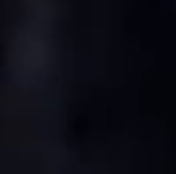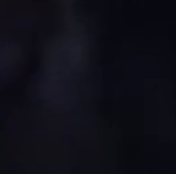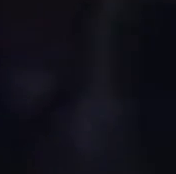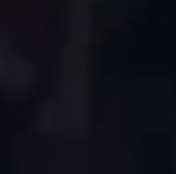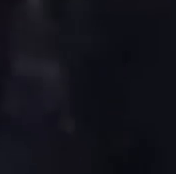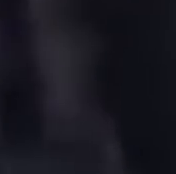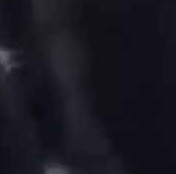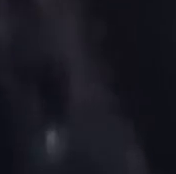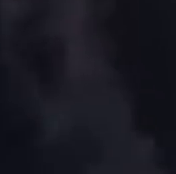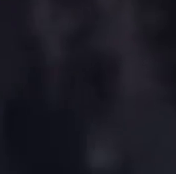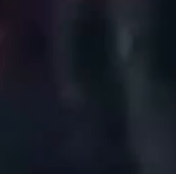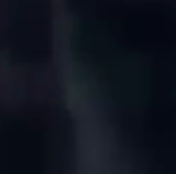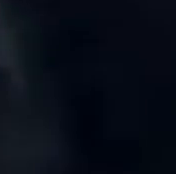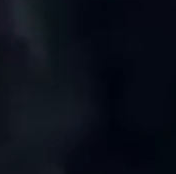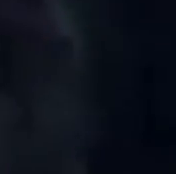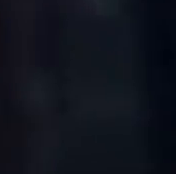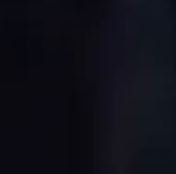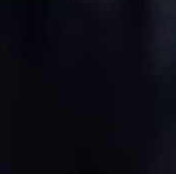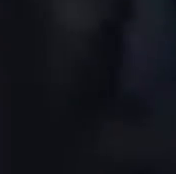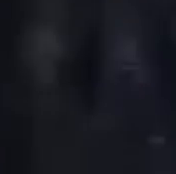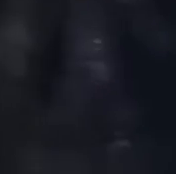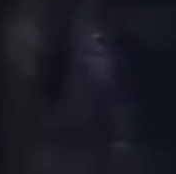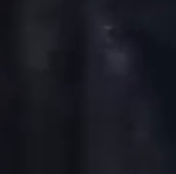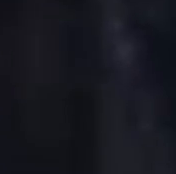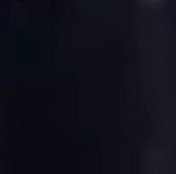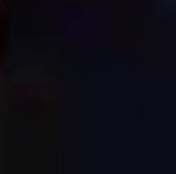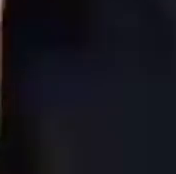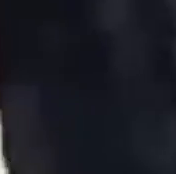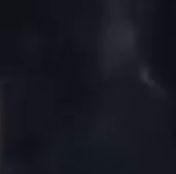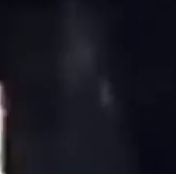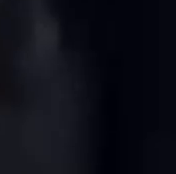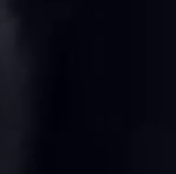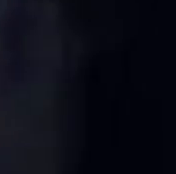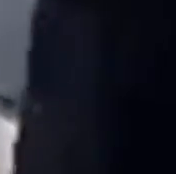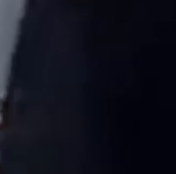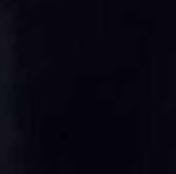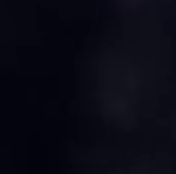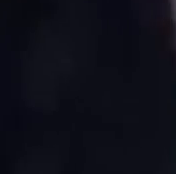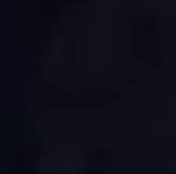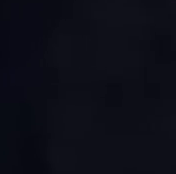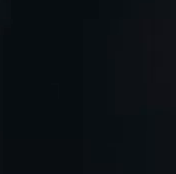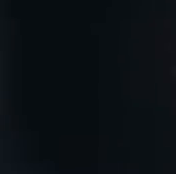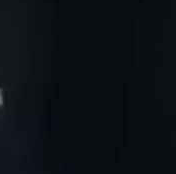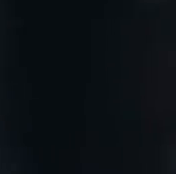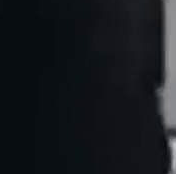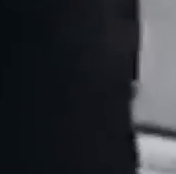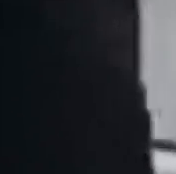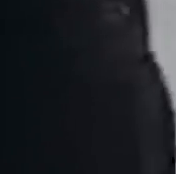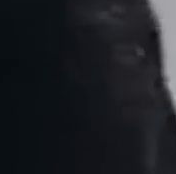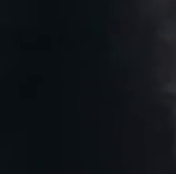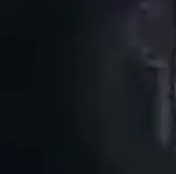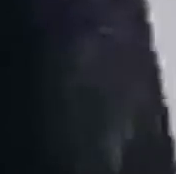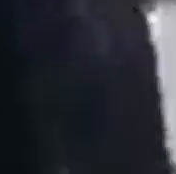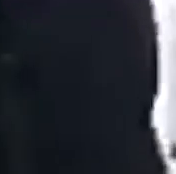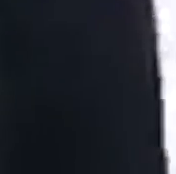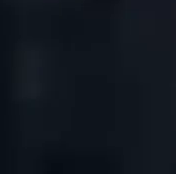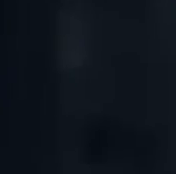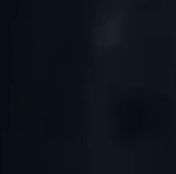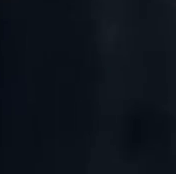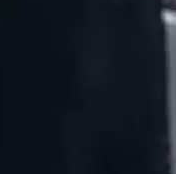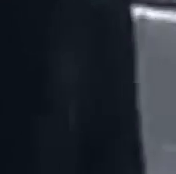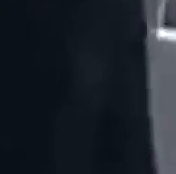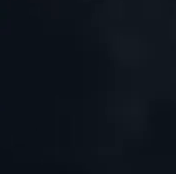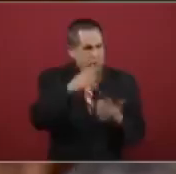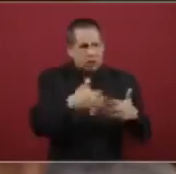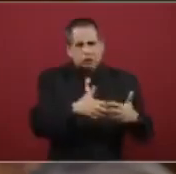de su automóvil cuando fue sorprendida con el disparo de un arma de fuego estar acogida al mecanismo de protección a periodistas y defensores de los derechos humanos